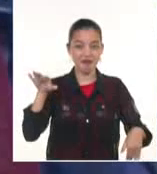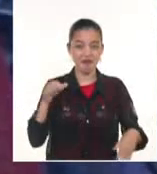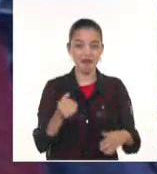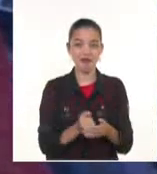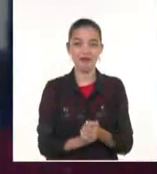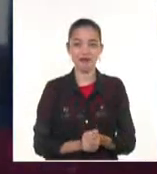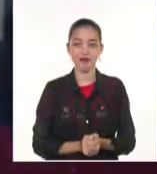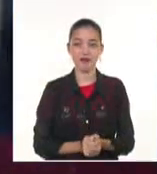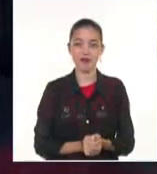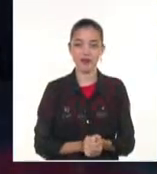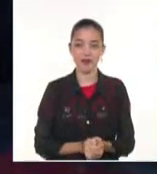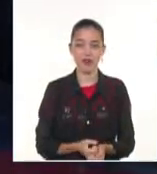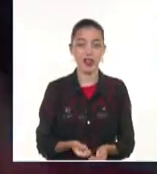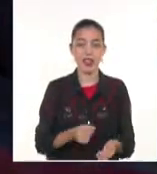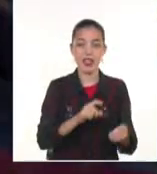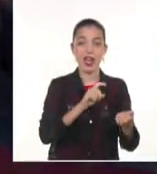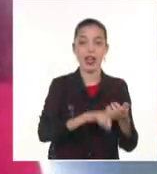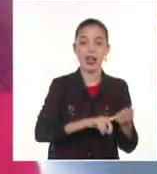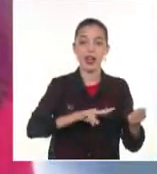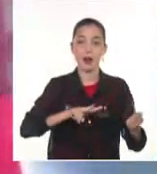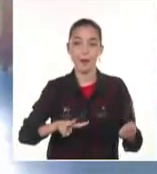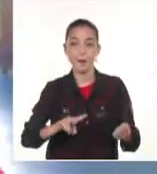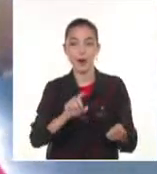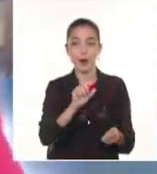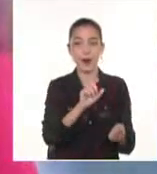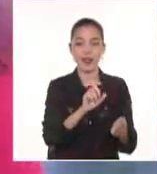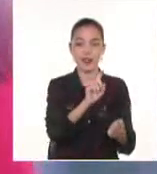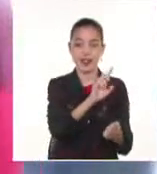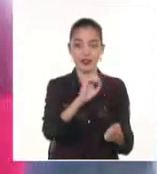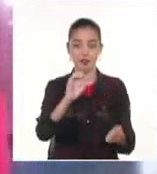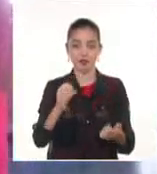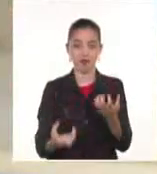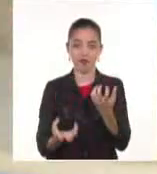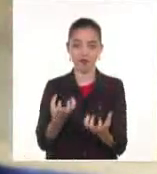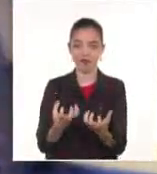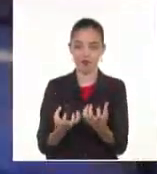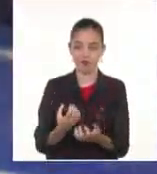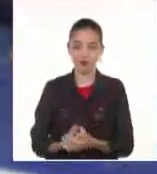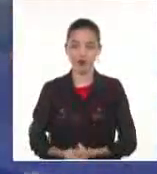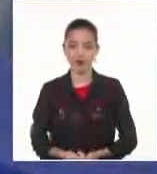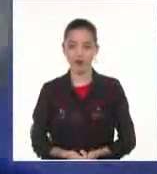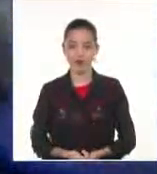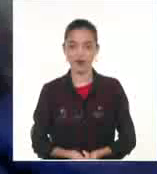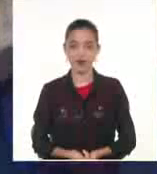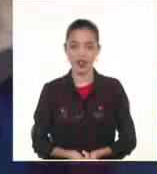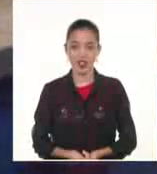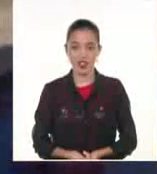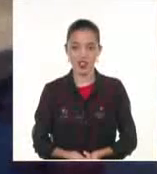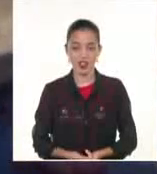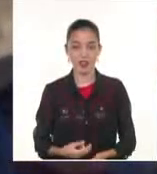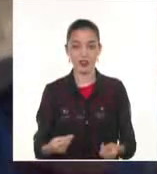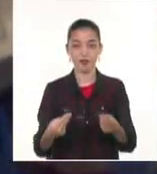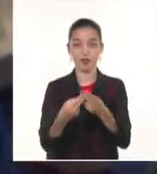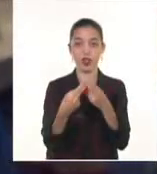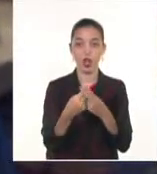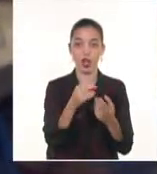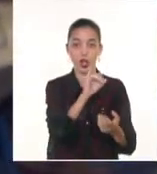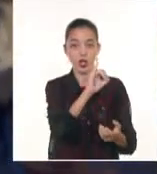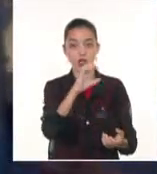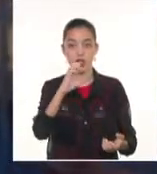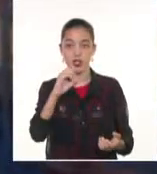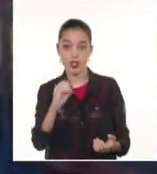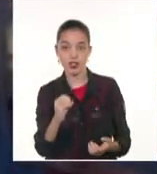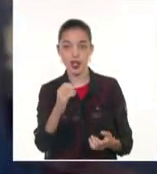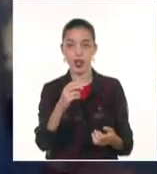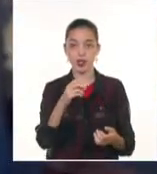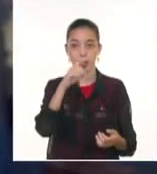de una década sin conquistar el primer lugar en los Juegos Escolares, en la edición 60 de los colegiales, los de la Perla del Sur se adjudicaron 14